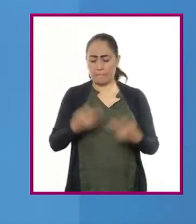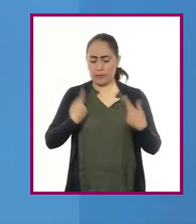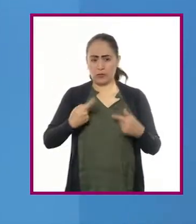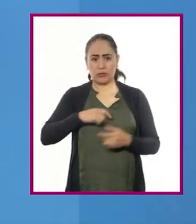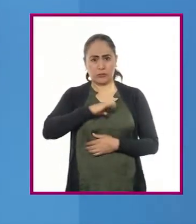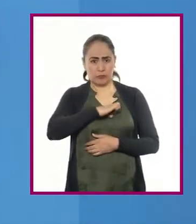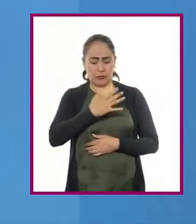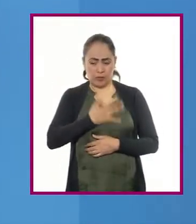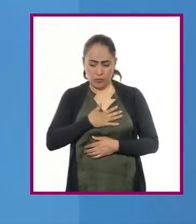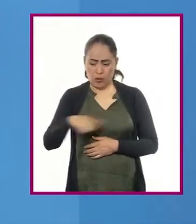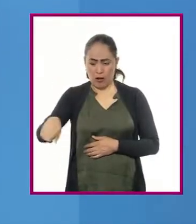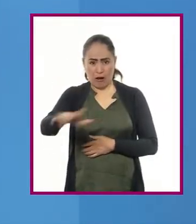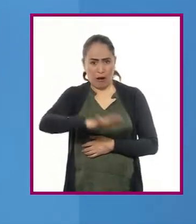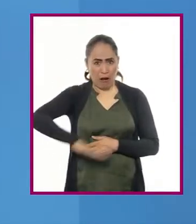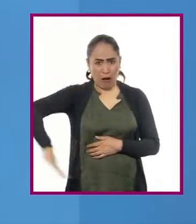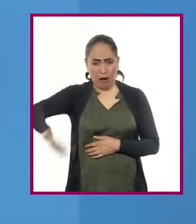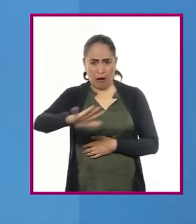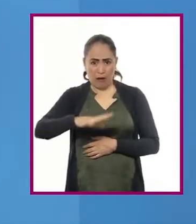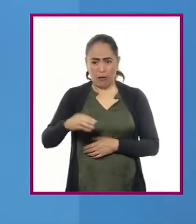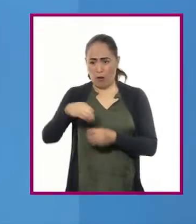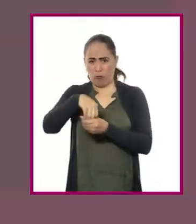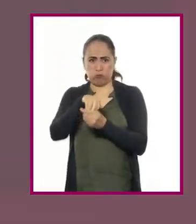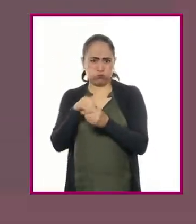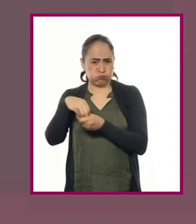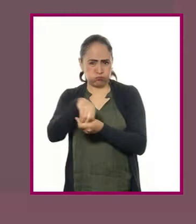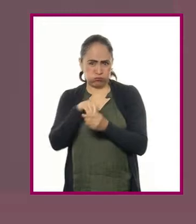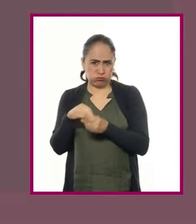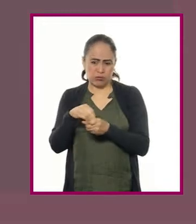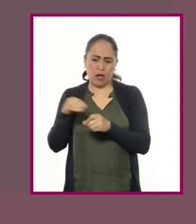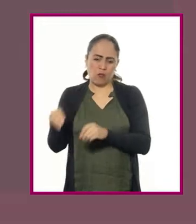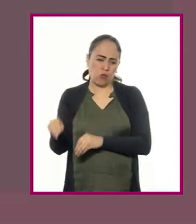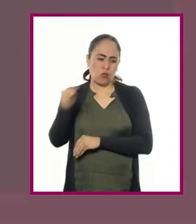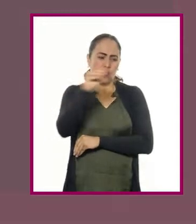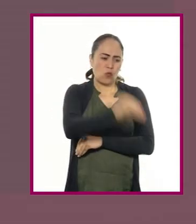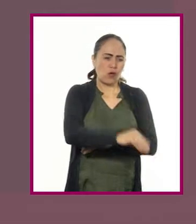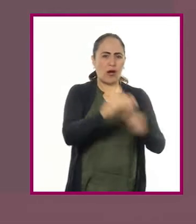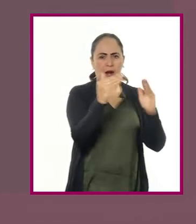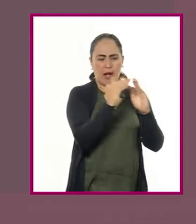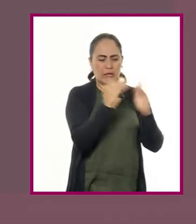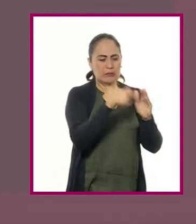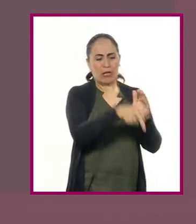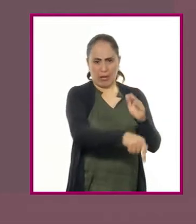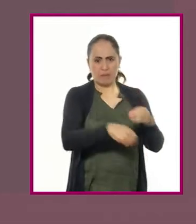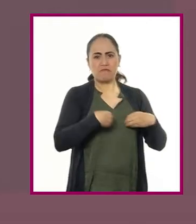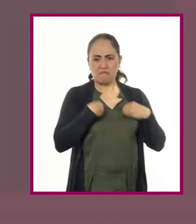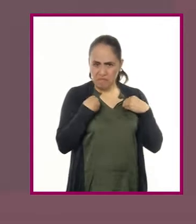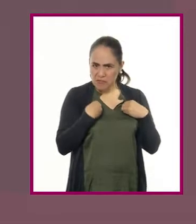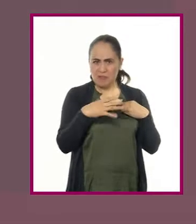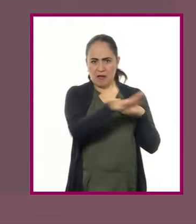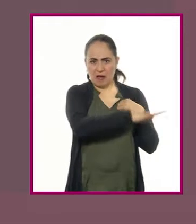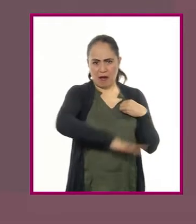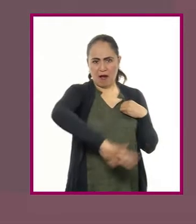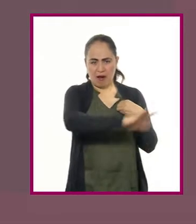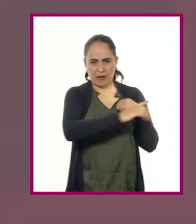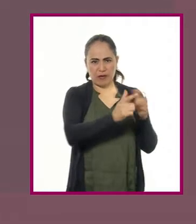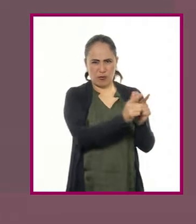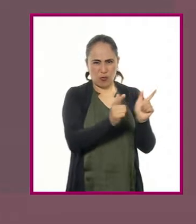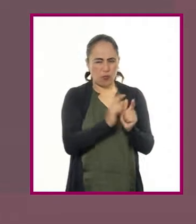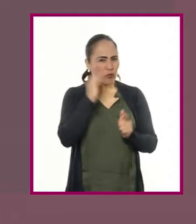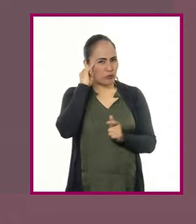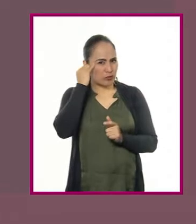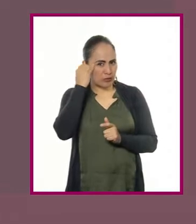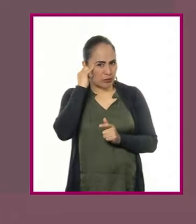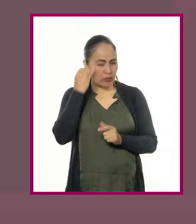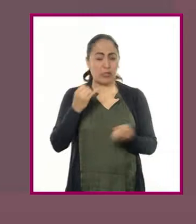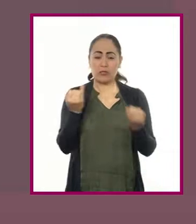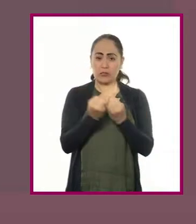españoles, por lo que aquellos comenzaron a habitar también en los barrios indígenas, mientras que en los centros de las ciudades